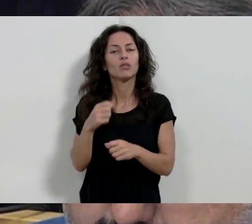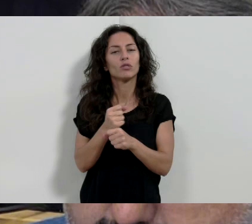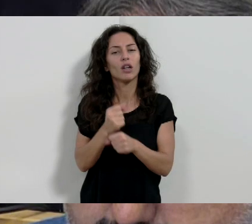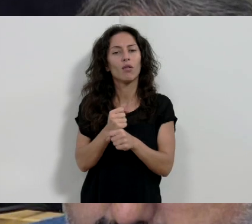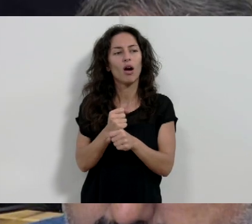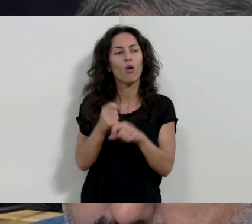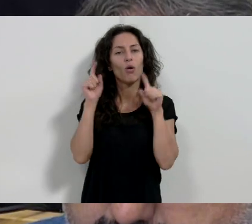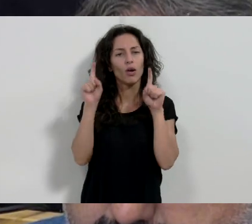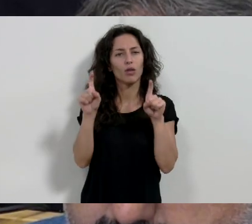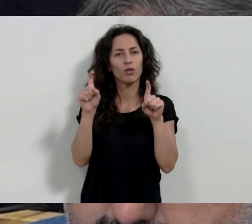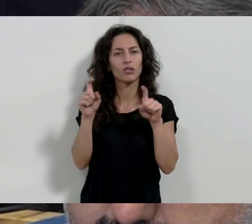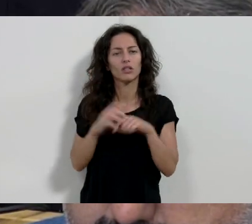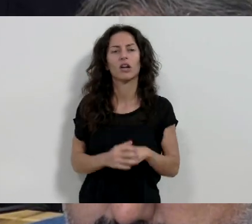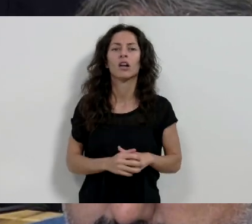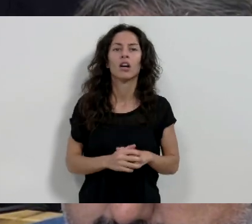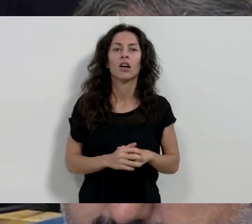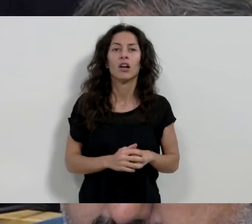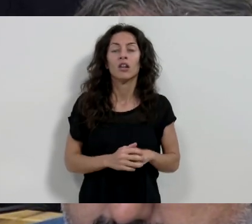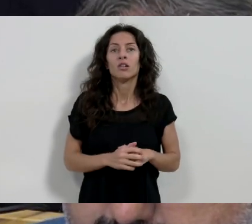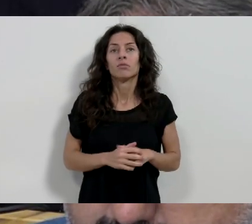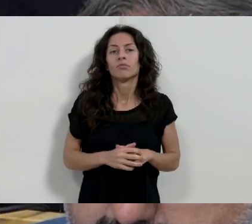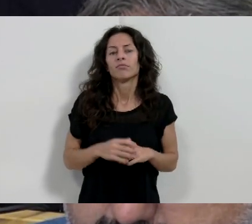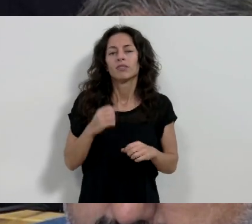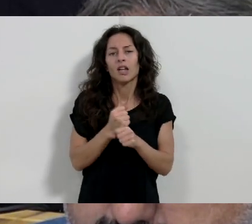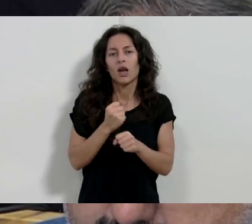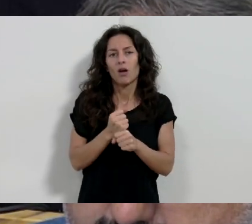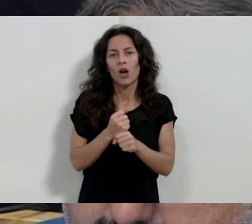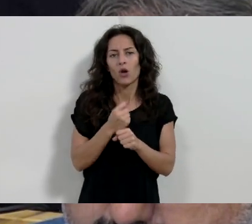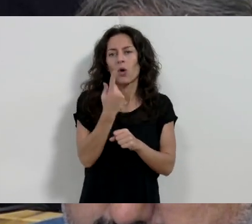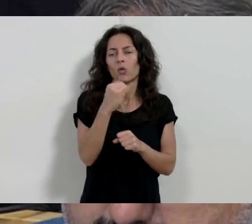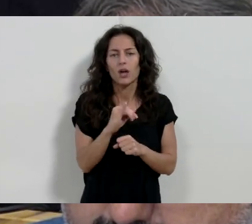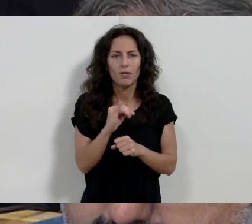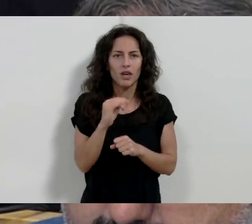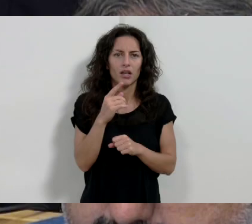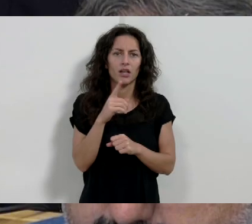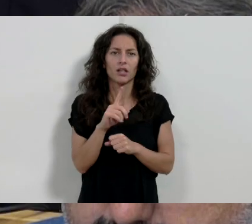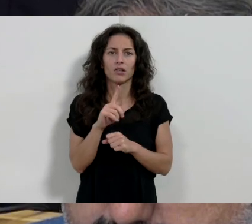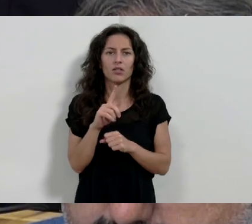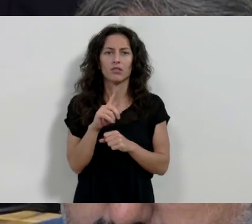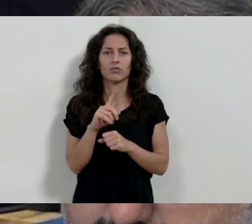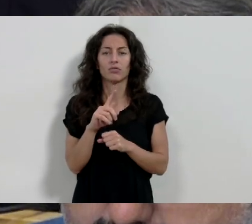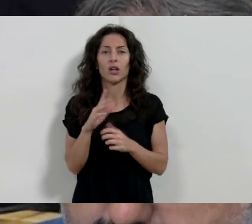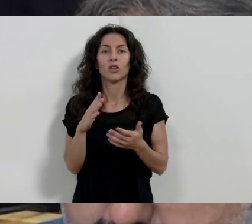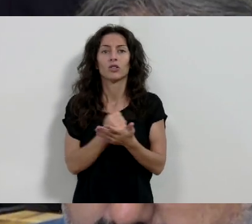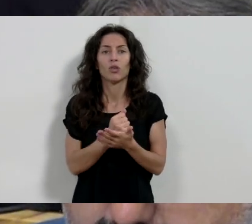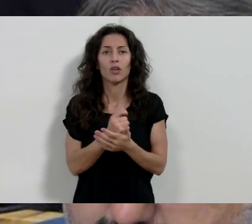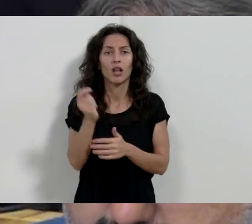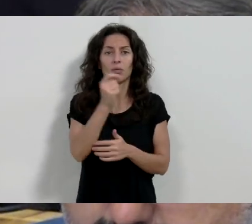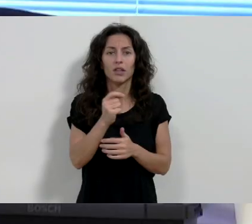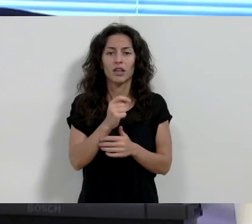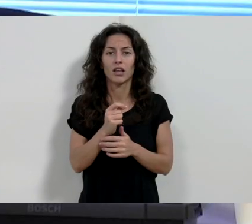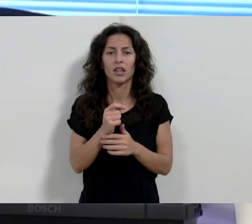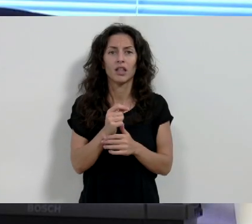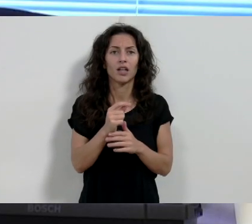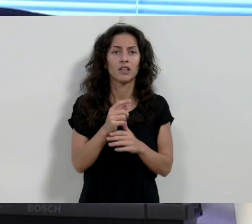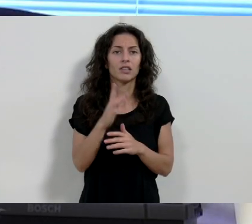trabajo que se haga una vez, ¿no?, como ustedes proponen. Van a quitar todas las pintadas. Bueno, el día siguiente vuelven a estar. Tenemos un ejemplo